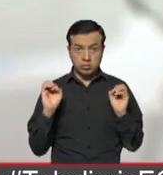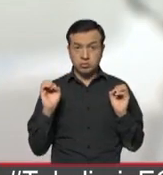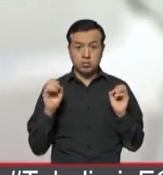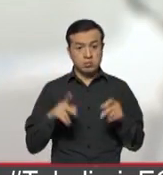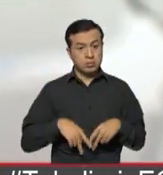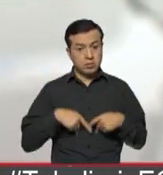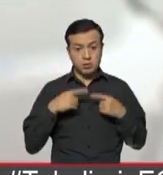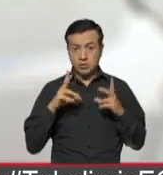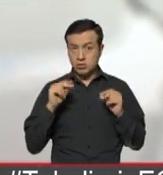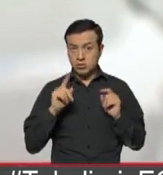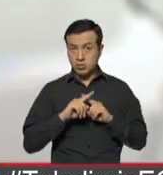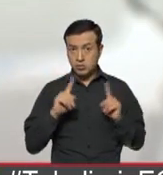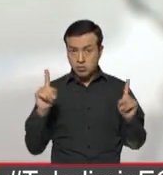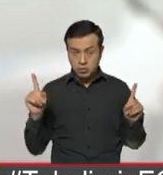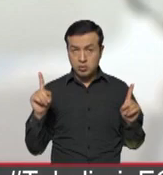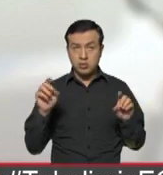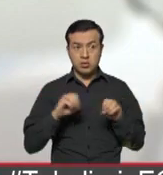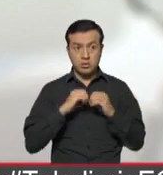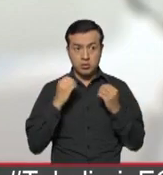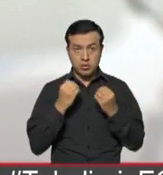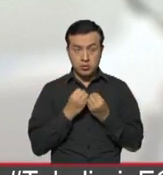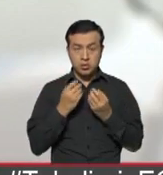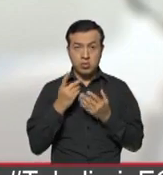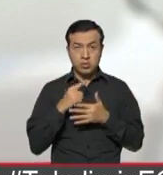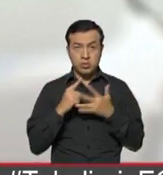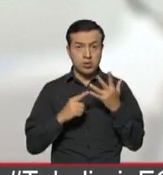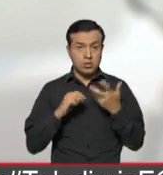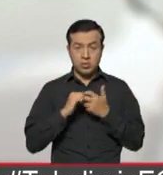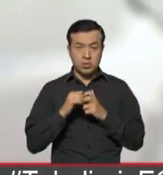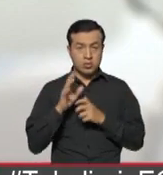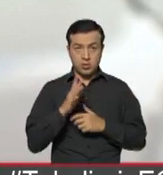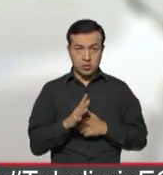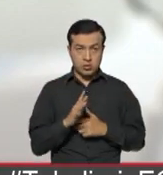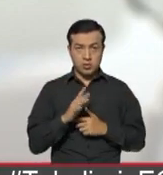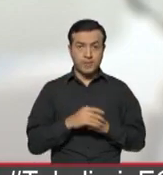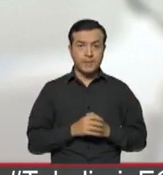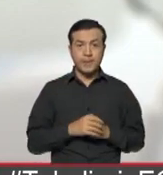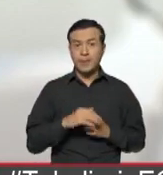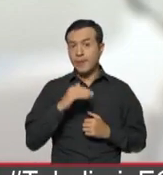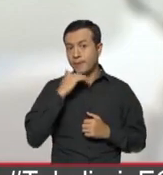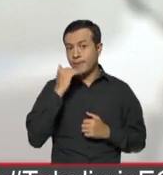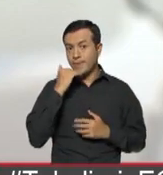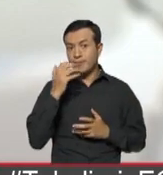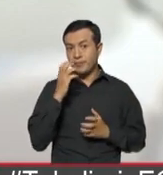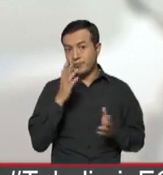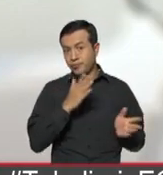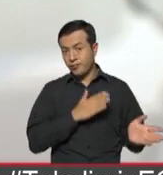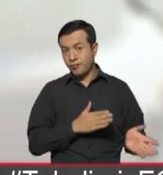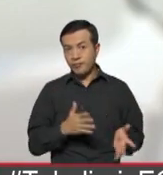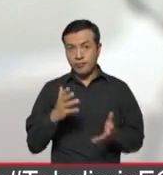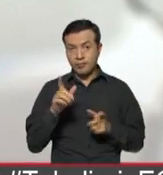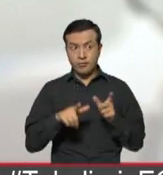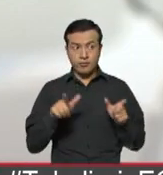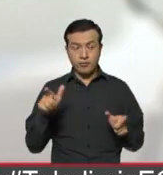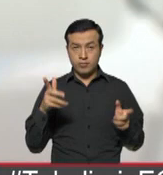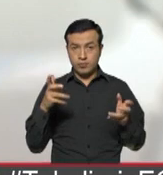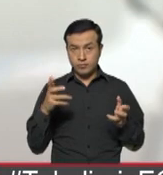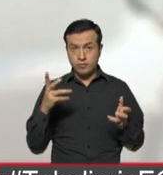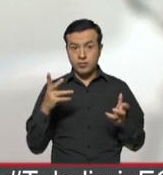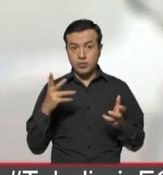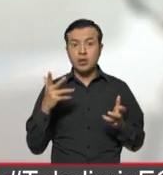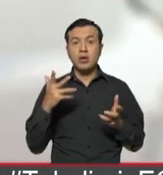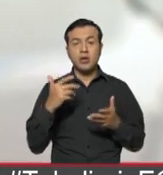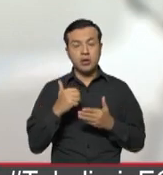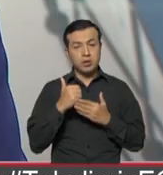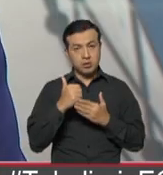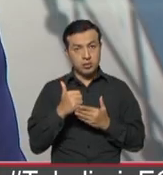la vida, que no son parte de organizaciones criminales mayores y que de alguna manera buscan efectivamente rehabilitarse, ¿no?